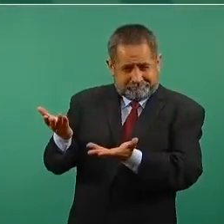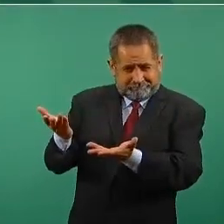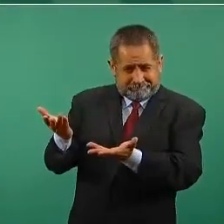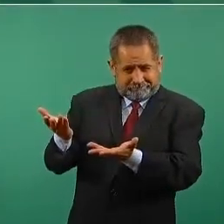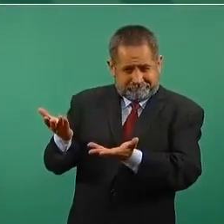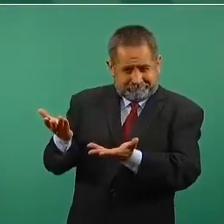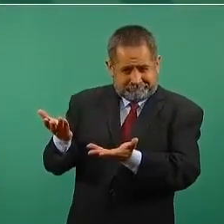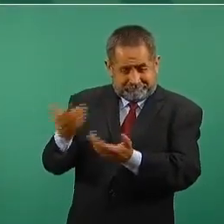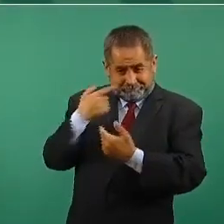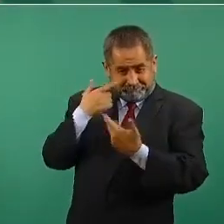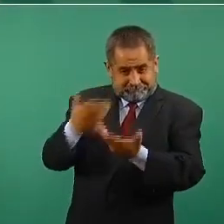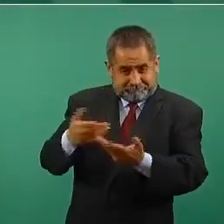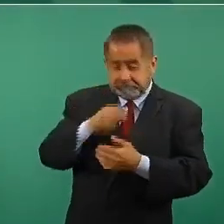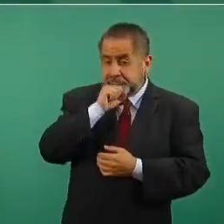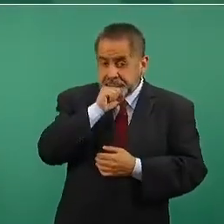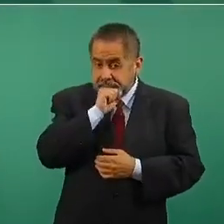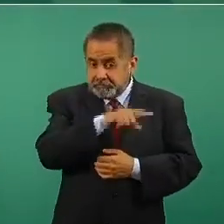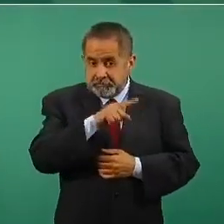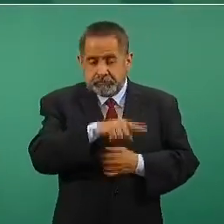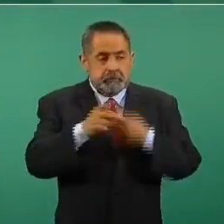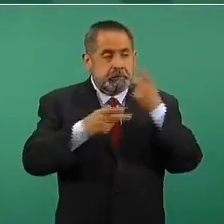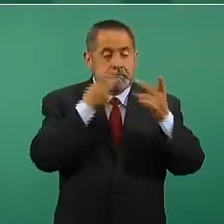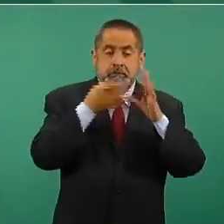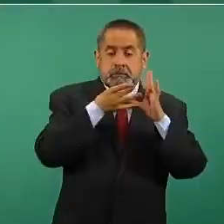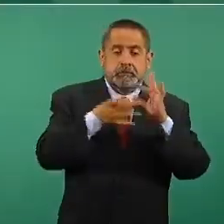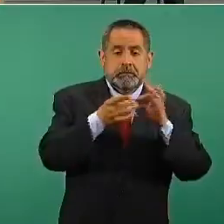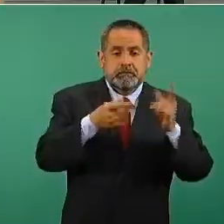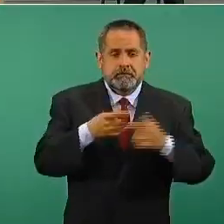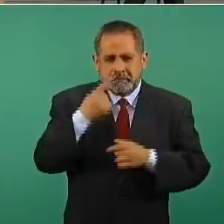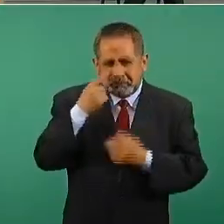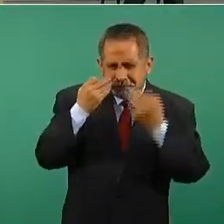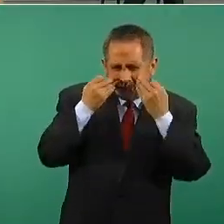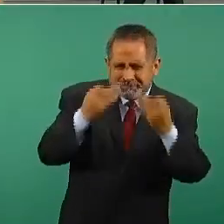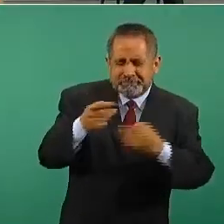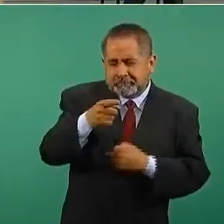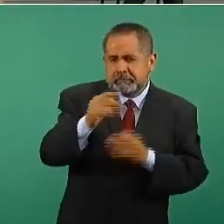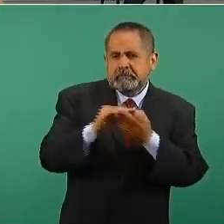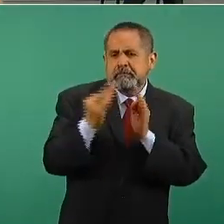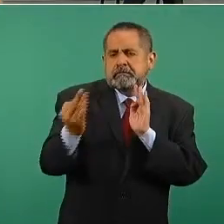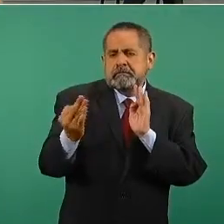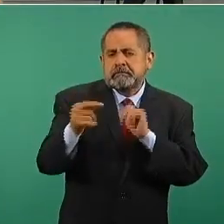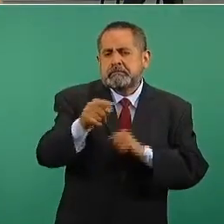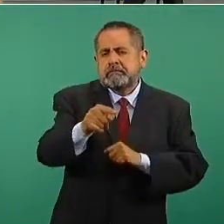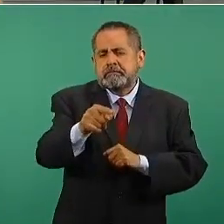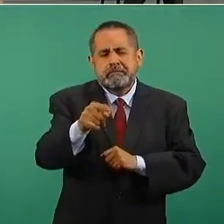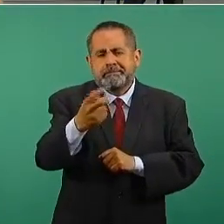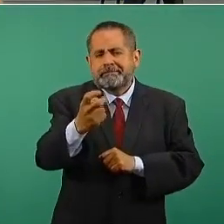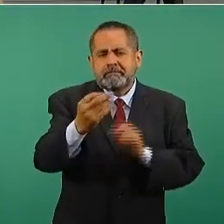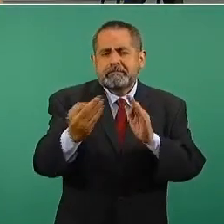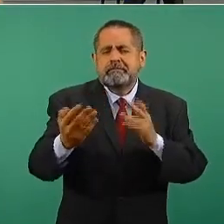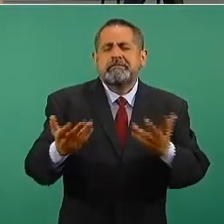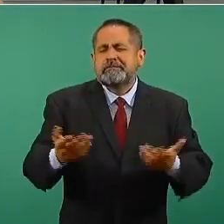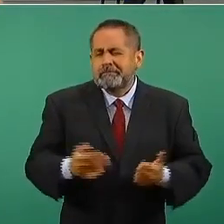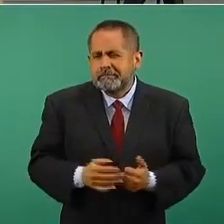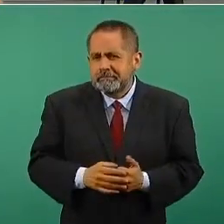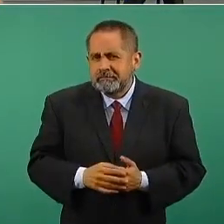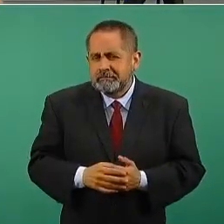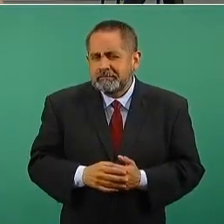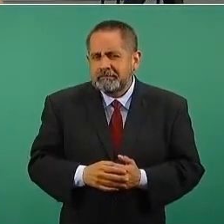donde estaba el señor hablando, era muy cerca de esto.